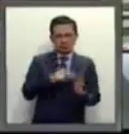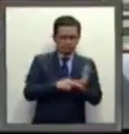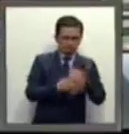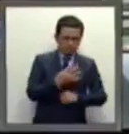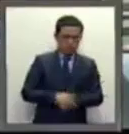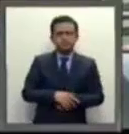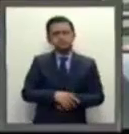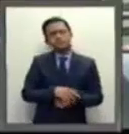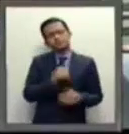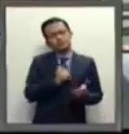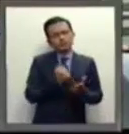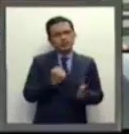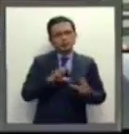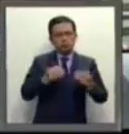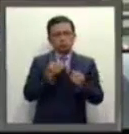un presupuesto de